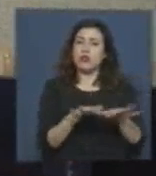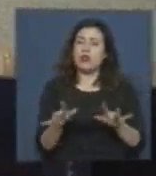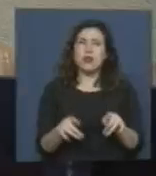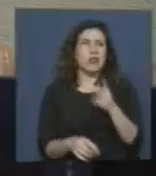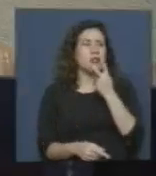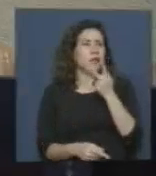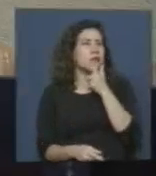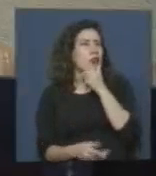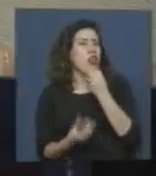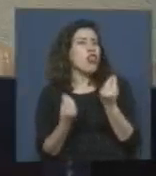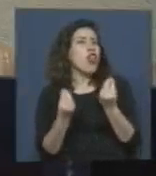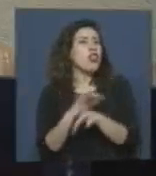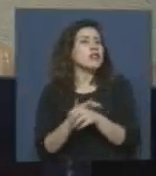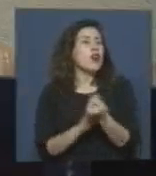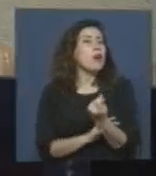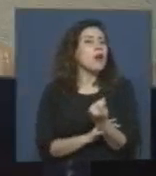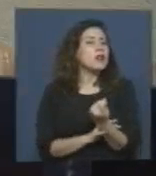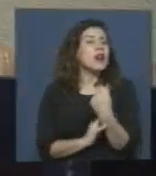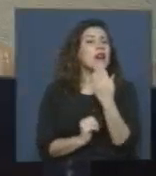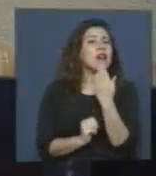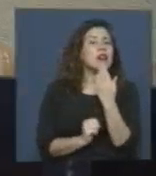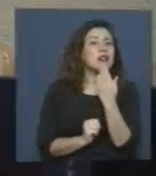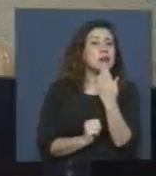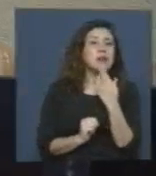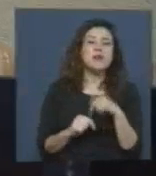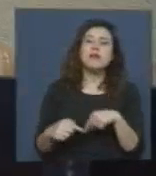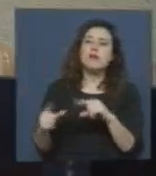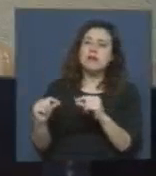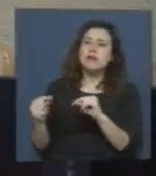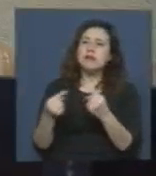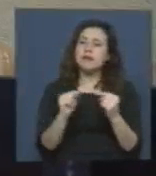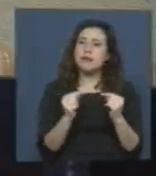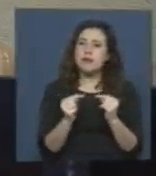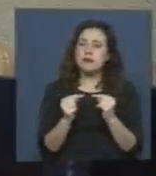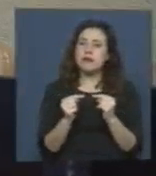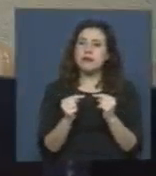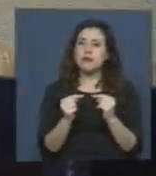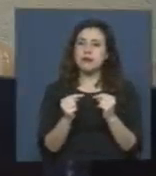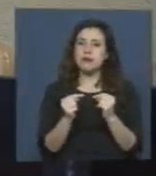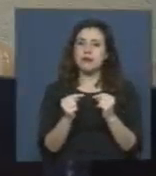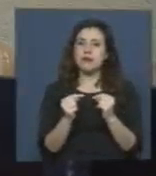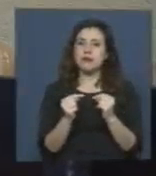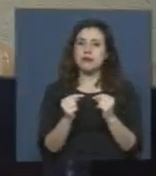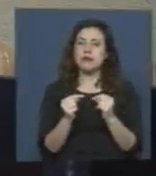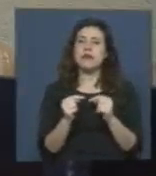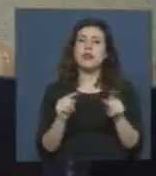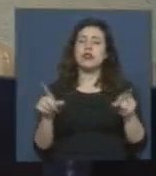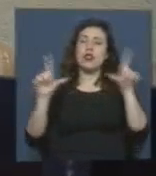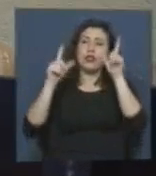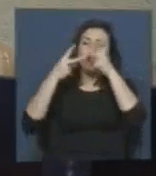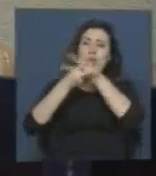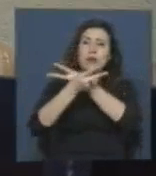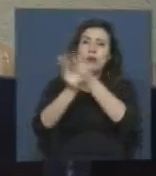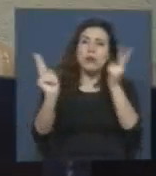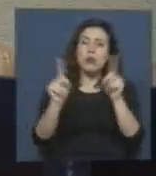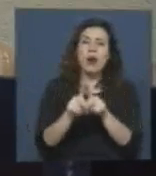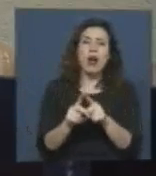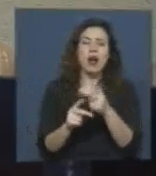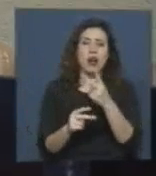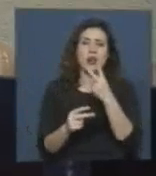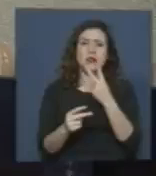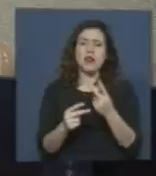cuestionados. Así como se ha discutido también sobre casos mediáticos en los que se ha